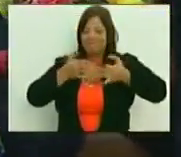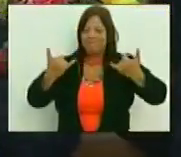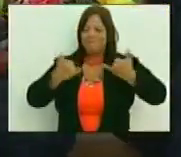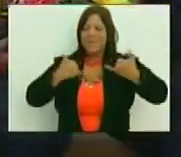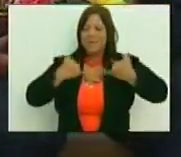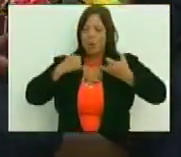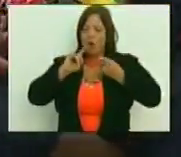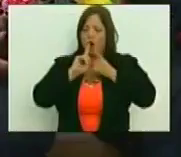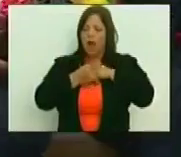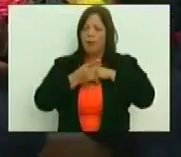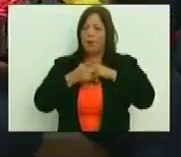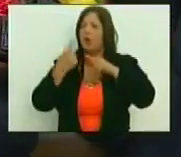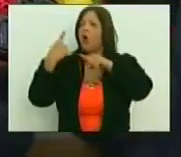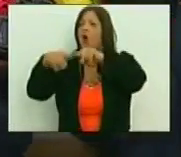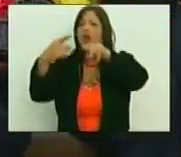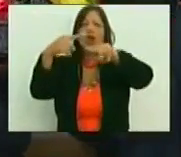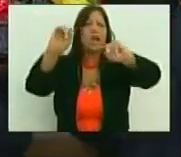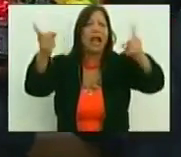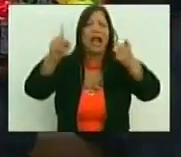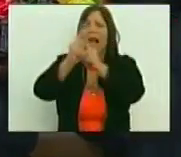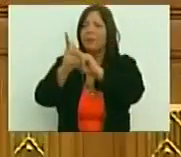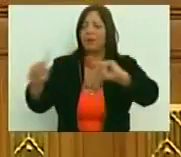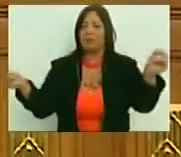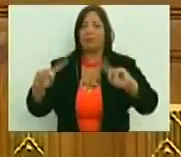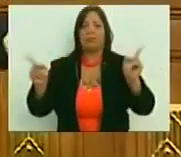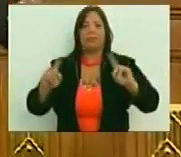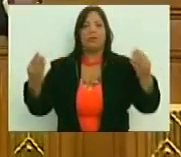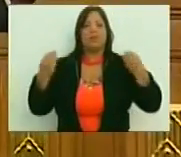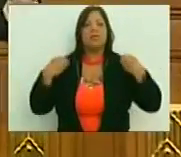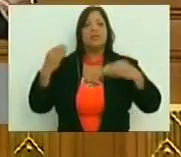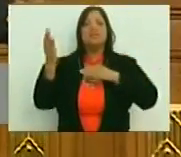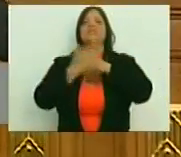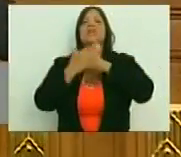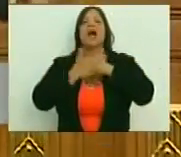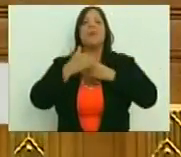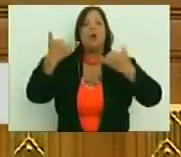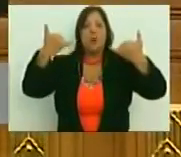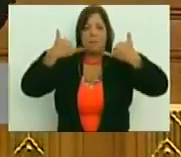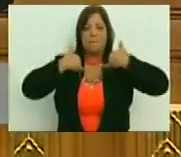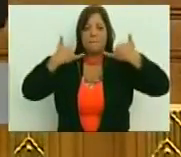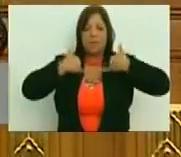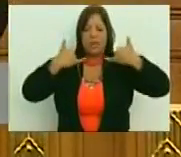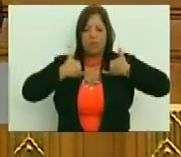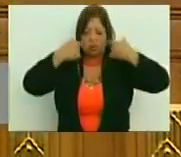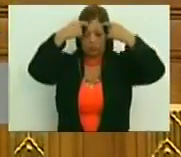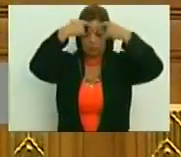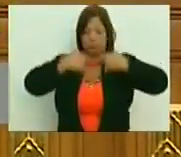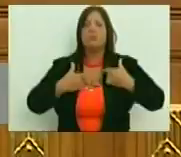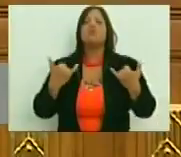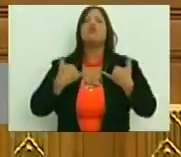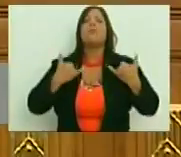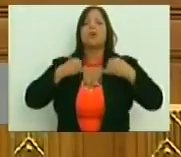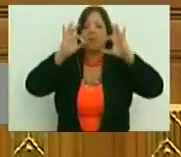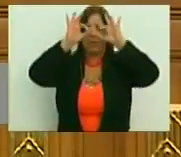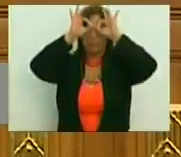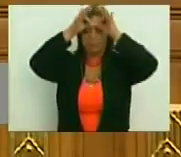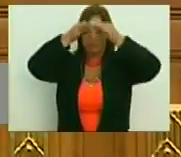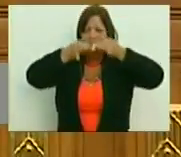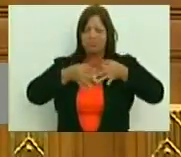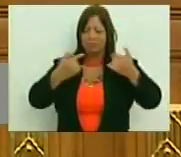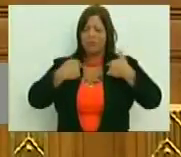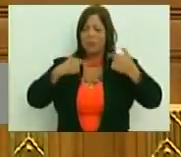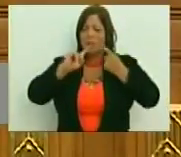le podemos pedir a la sociedad venezolana? Hago un llamado a que el primer cambio nos lo hagamos nosotros mismos. Y